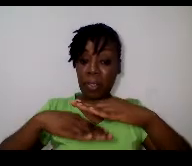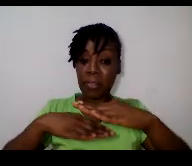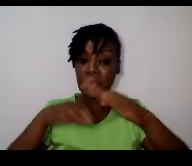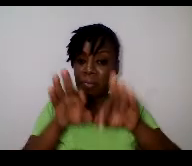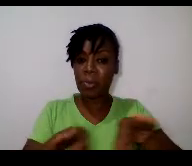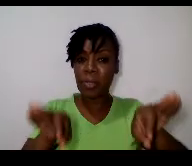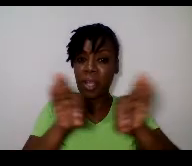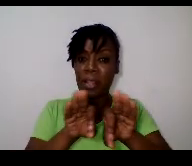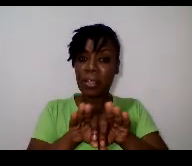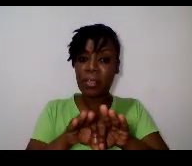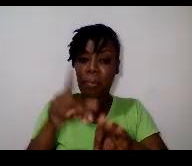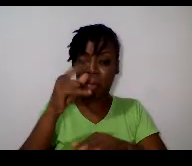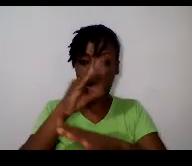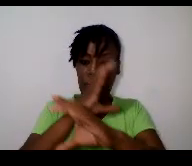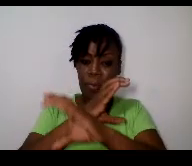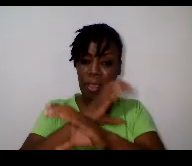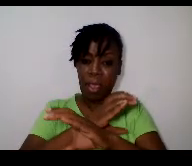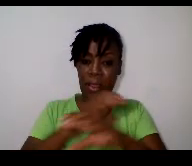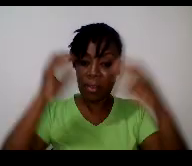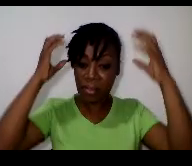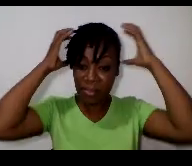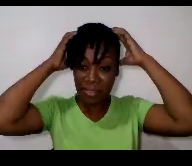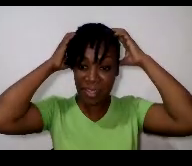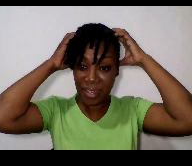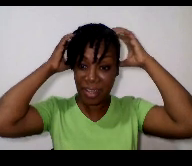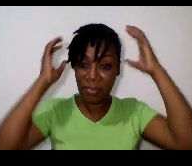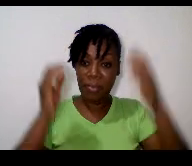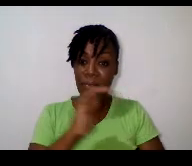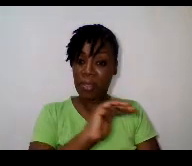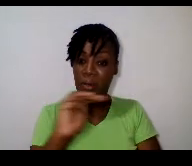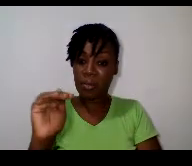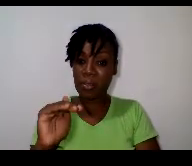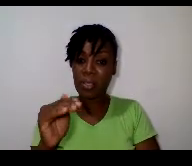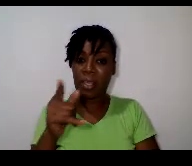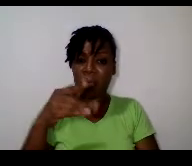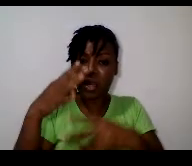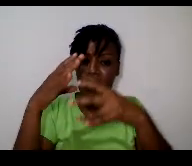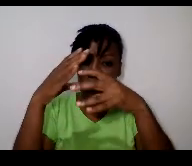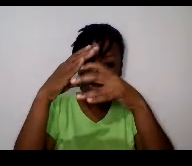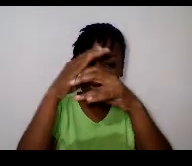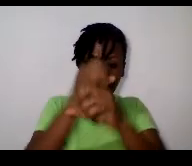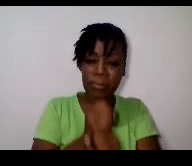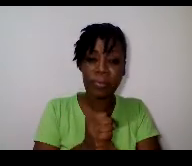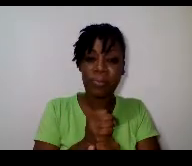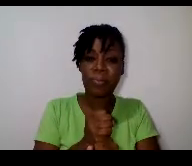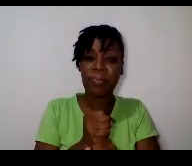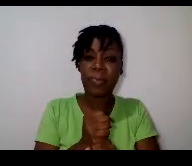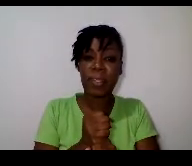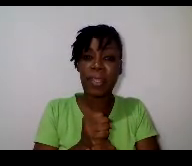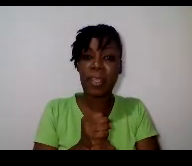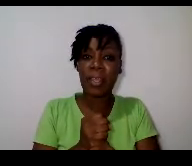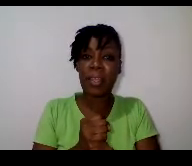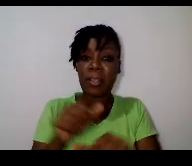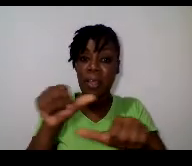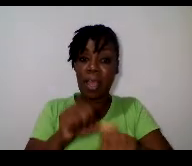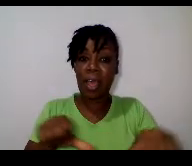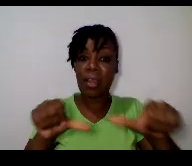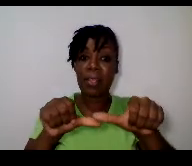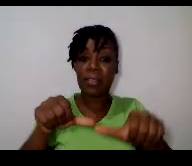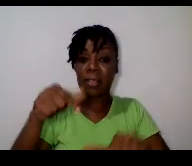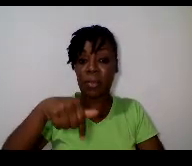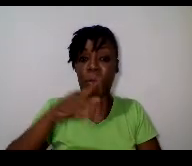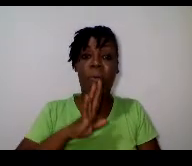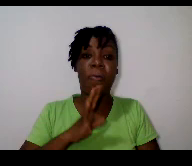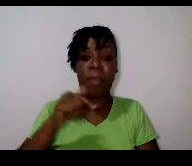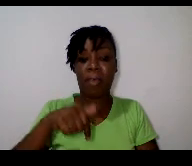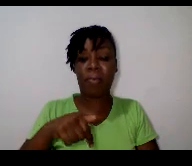los niños, que viene resumido, una de las áreas que estoy hablando hoy y de las que estaré hablando la